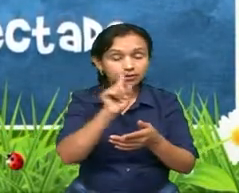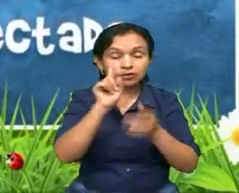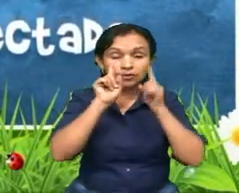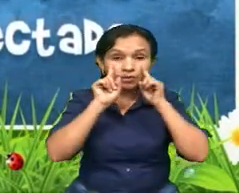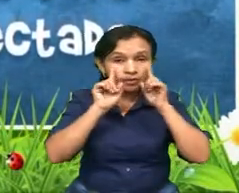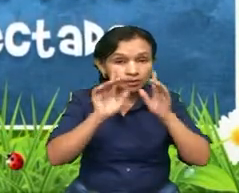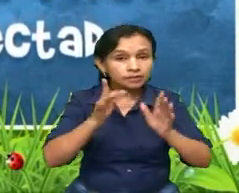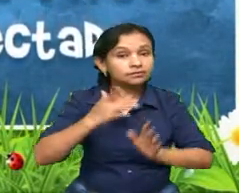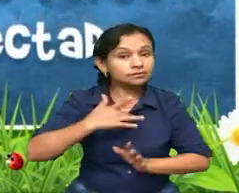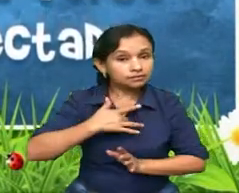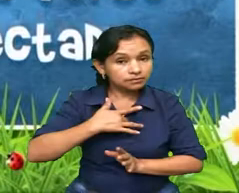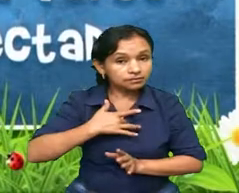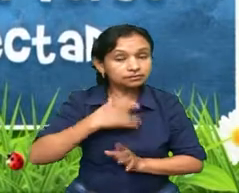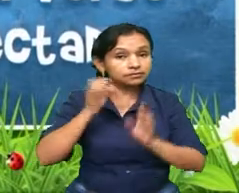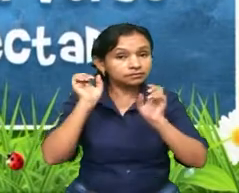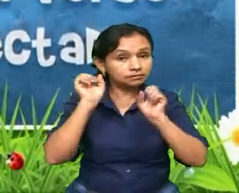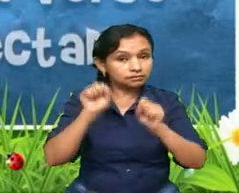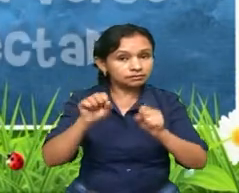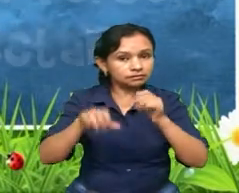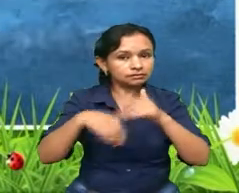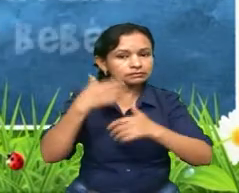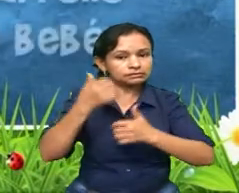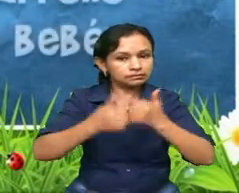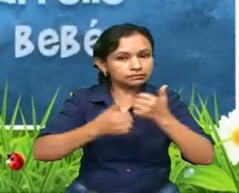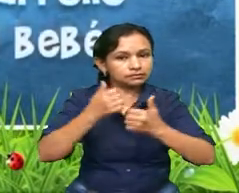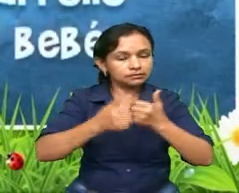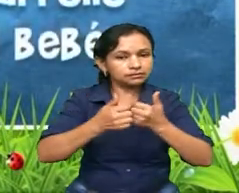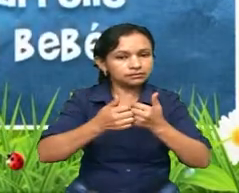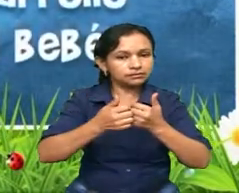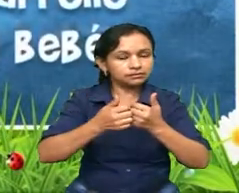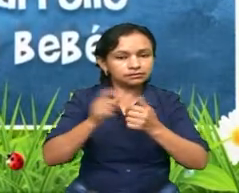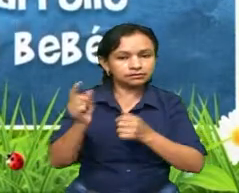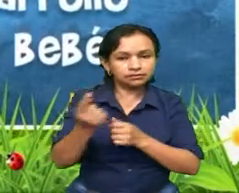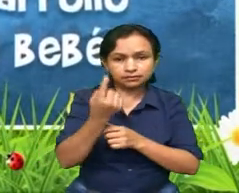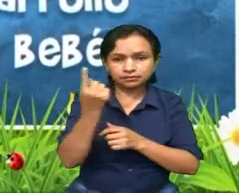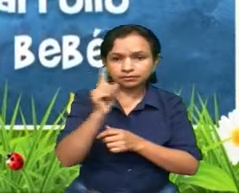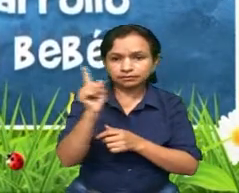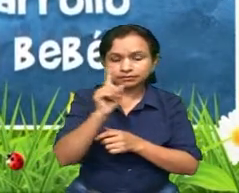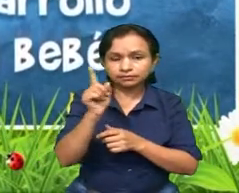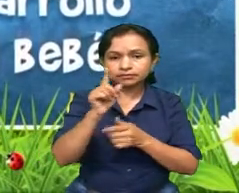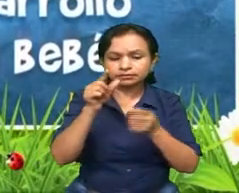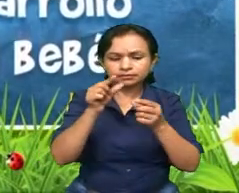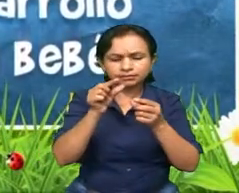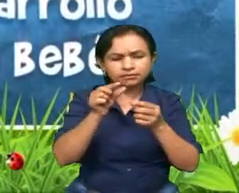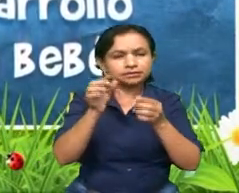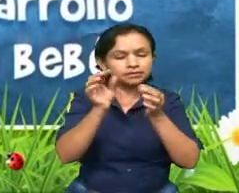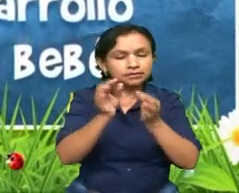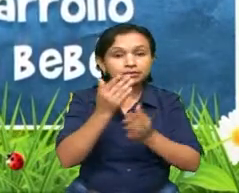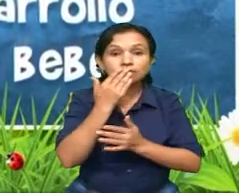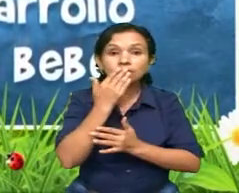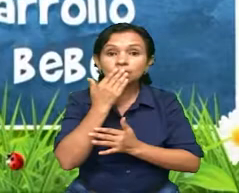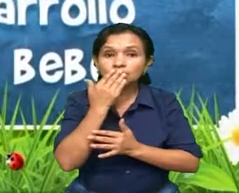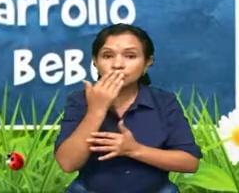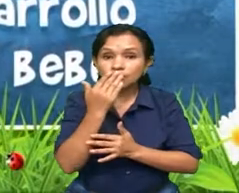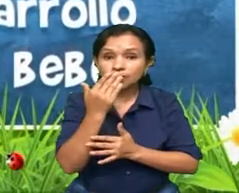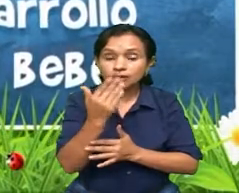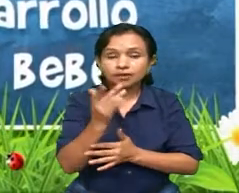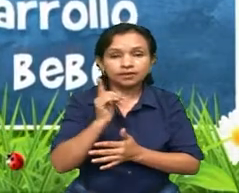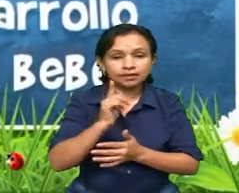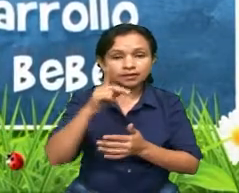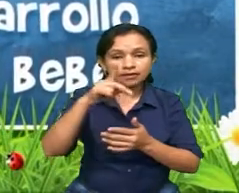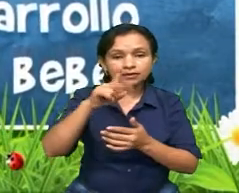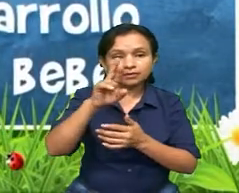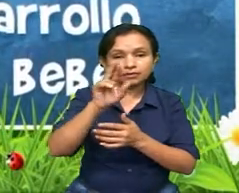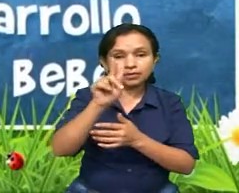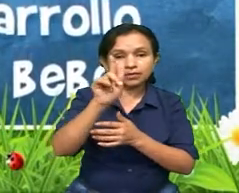cuidados necesarios, podría verse afectada. Pero no solo eso. La almendra es tan buena que también contiene